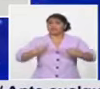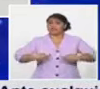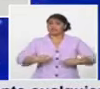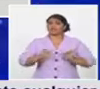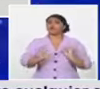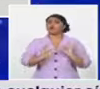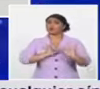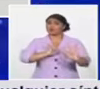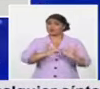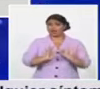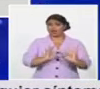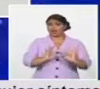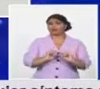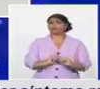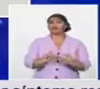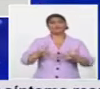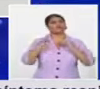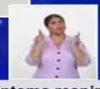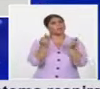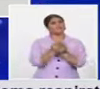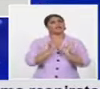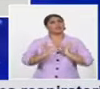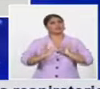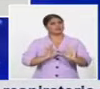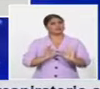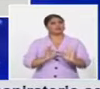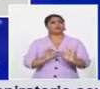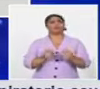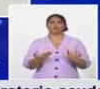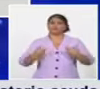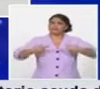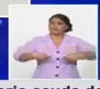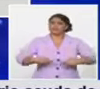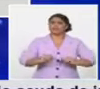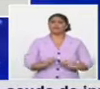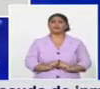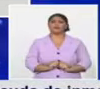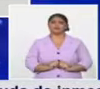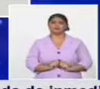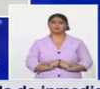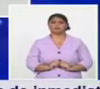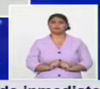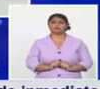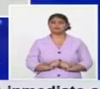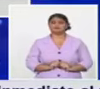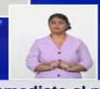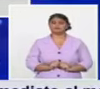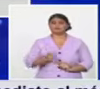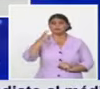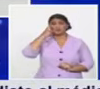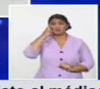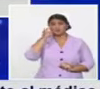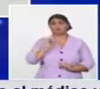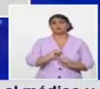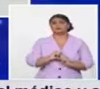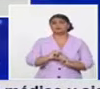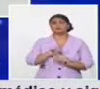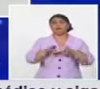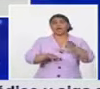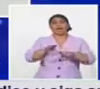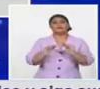como se aprecia en el gráfico, pues se mantiene en una meseta alta y algunos días incrementándose